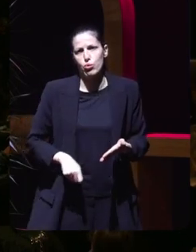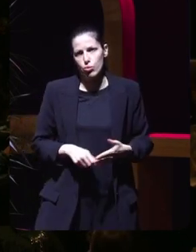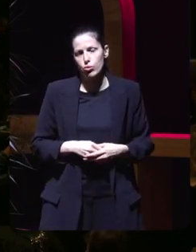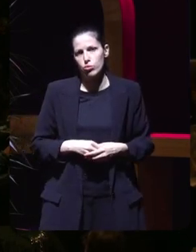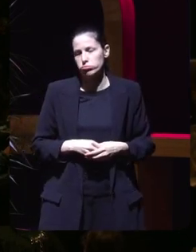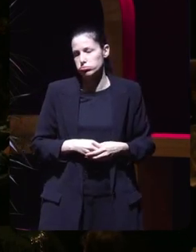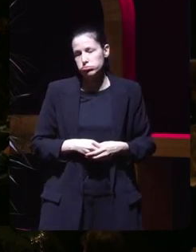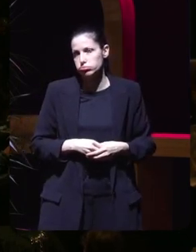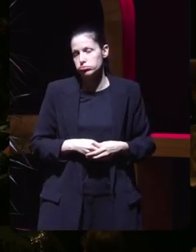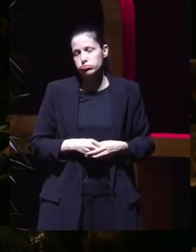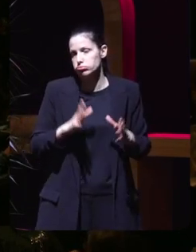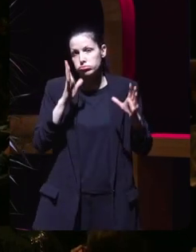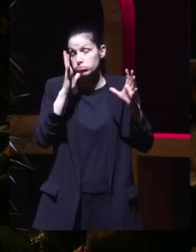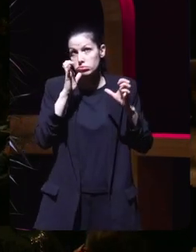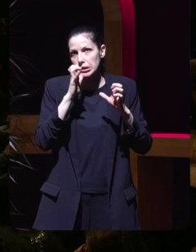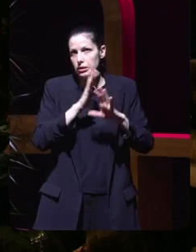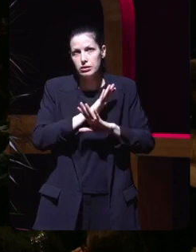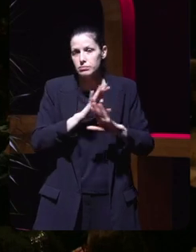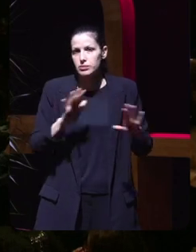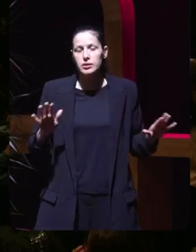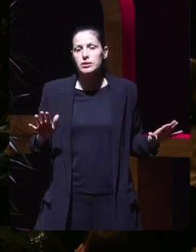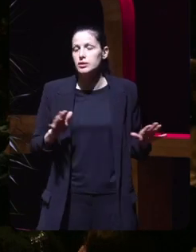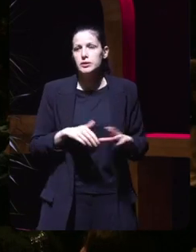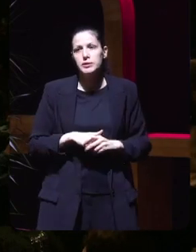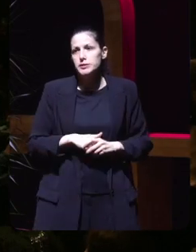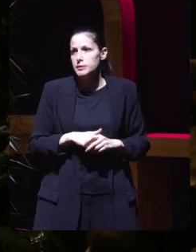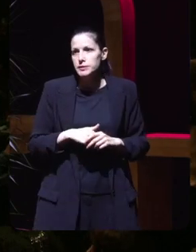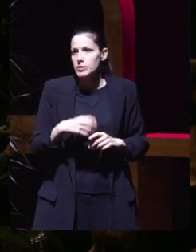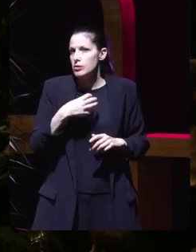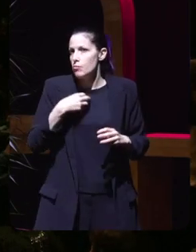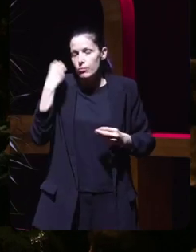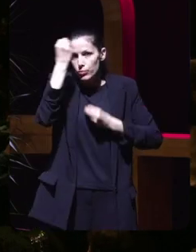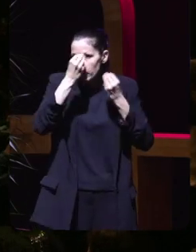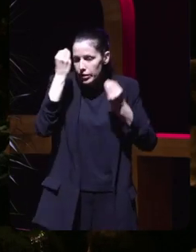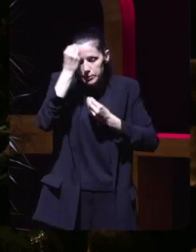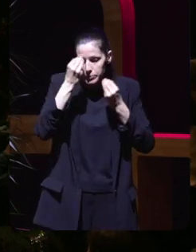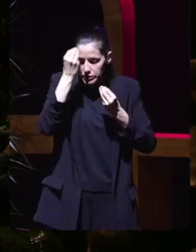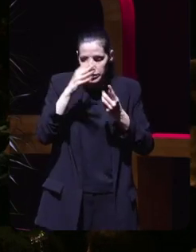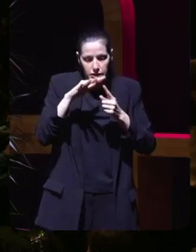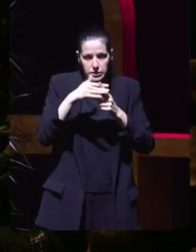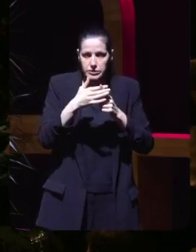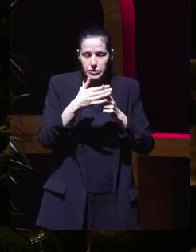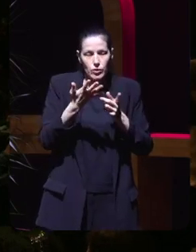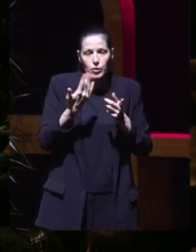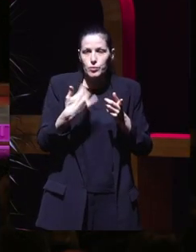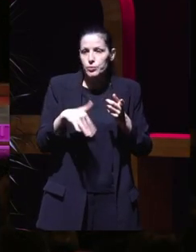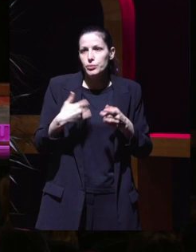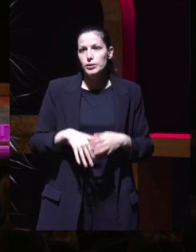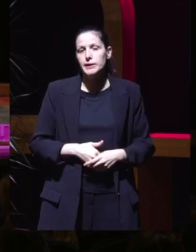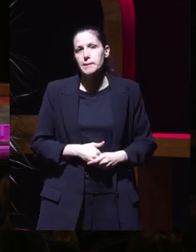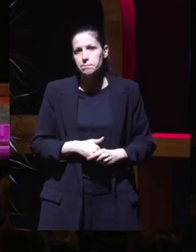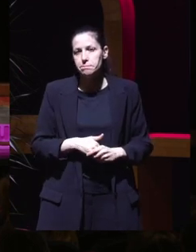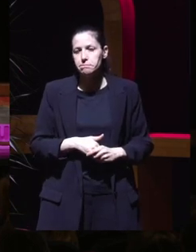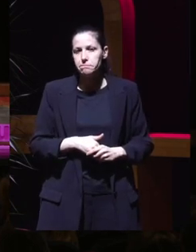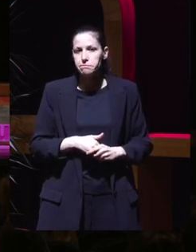terrible no y que casi no podemos concebir no que esto tuviera que ser así Bueno pues